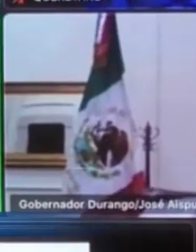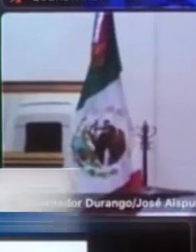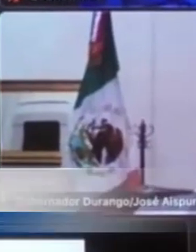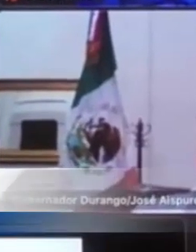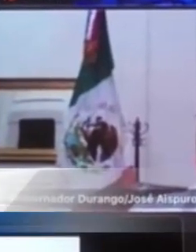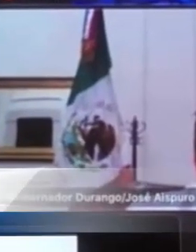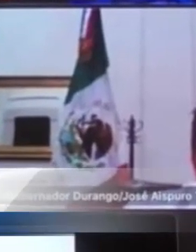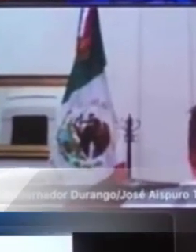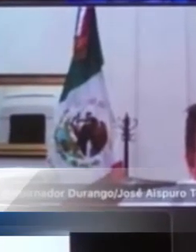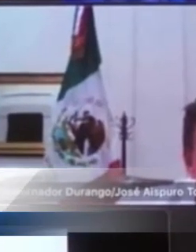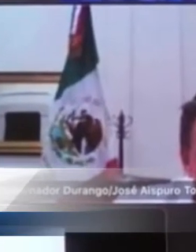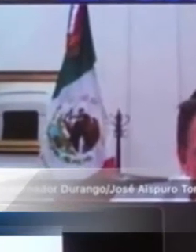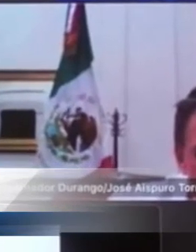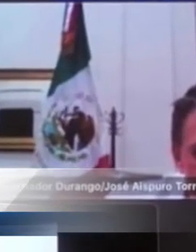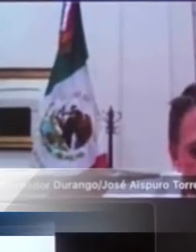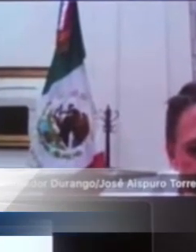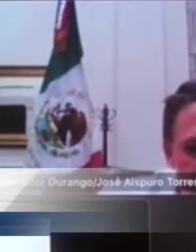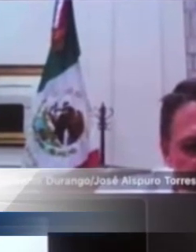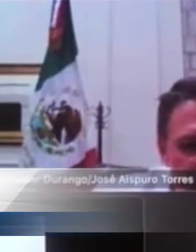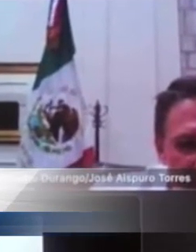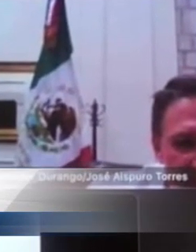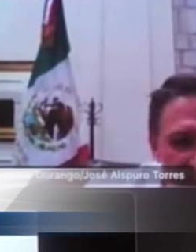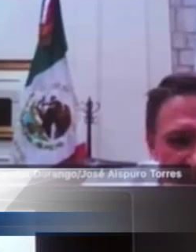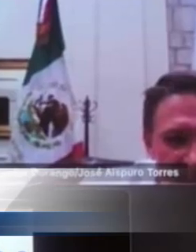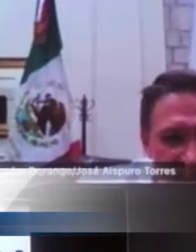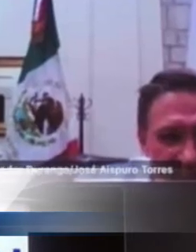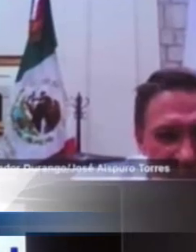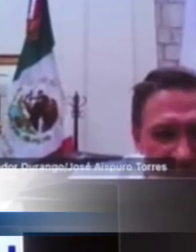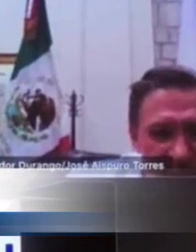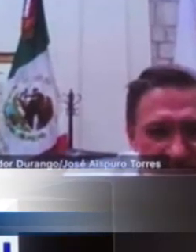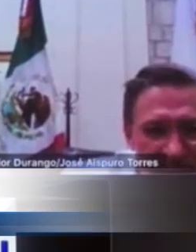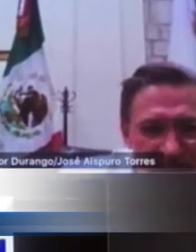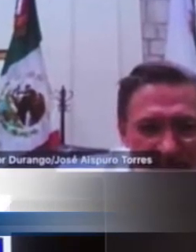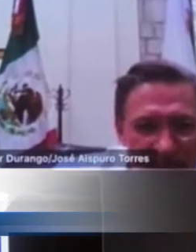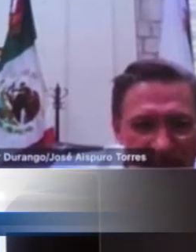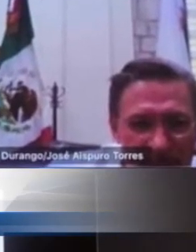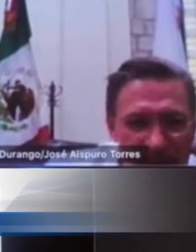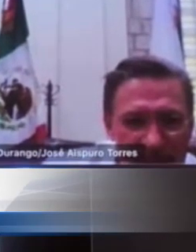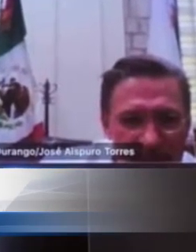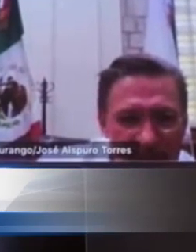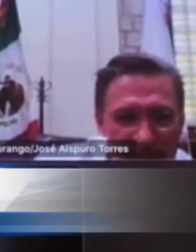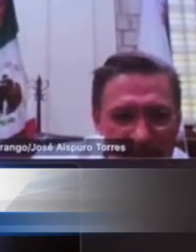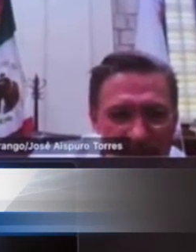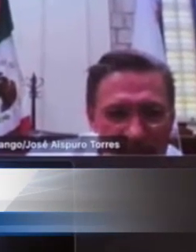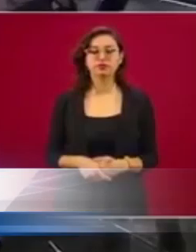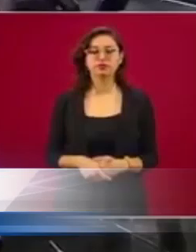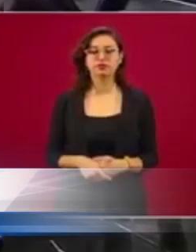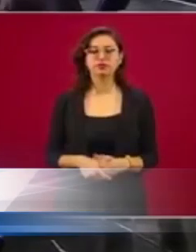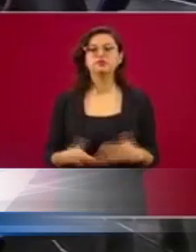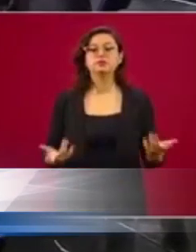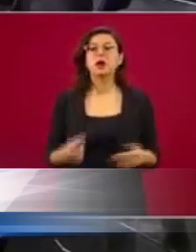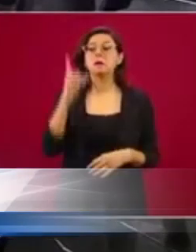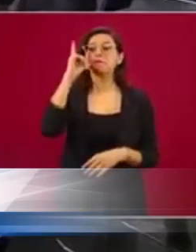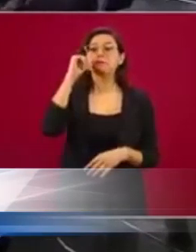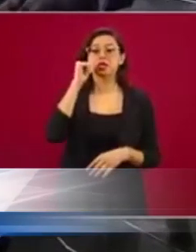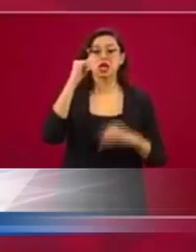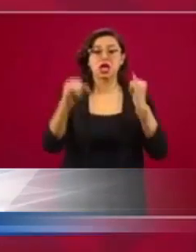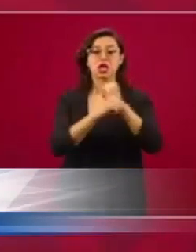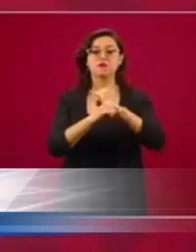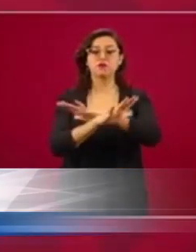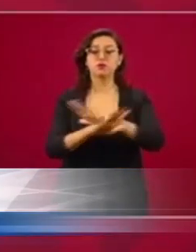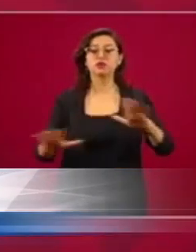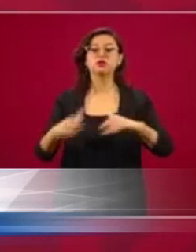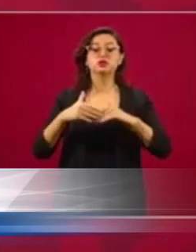El gobernador de Yucatán, Mauricio Vila Dosal, y los integrantes de la Asociación de Gobernadores de Acción Nacional afirmaron que los 60